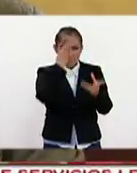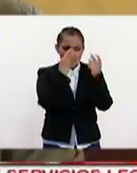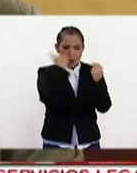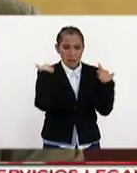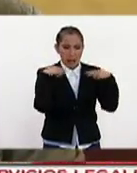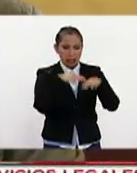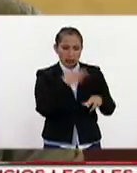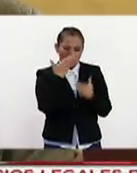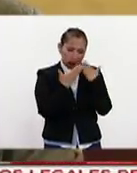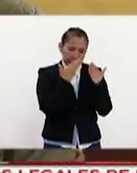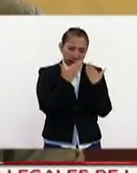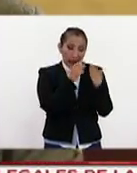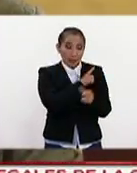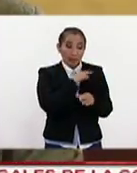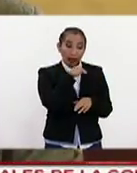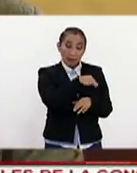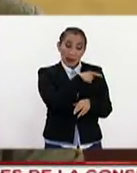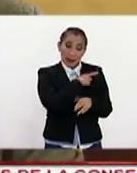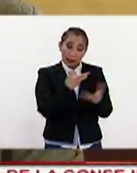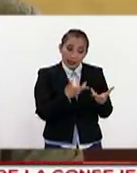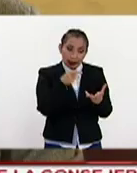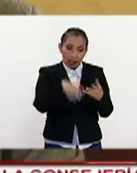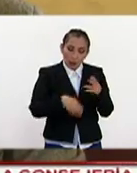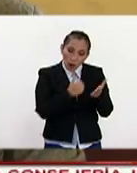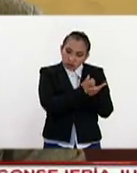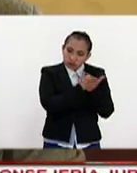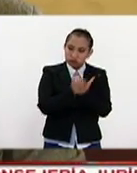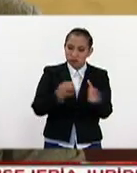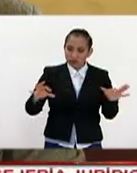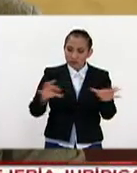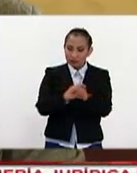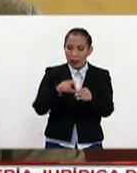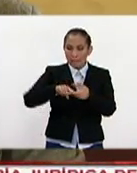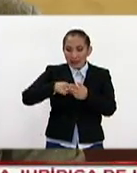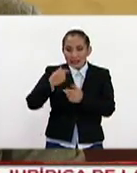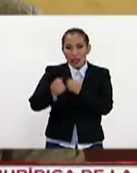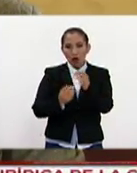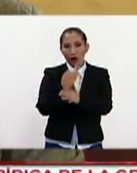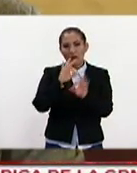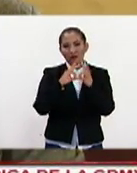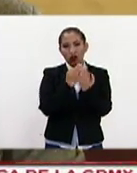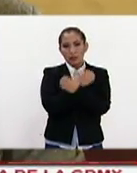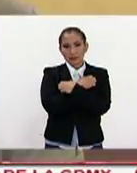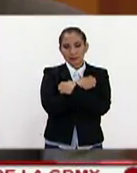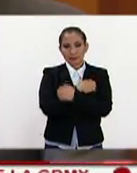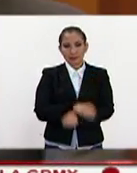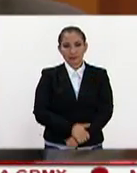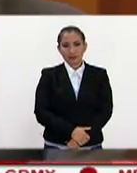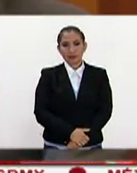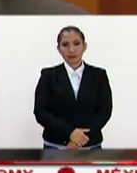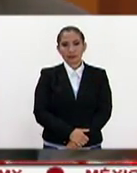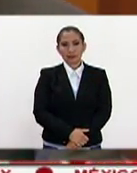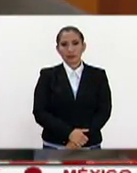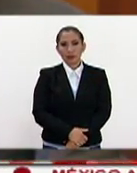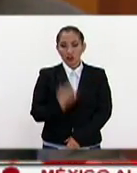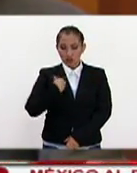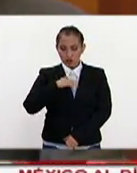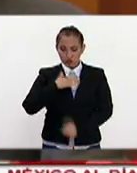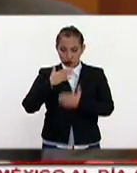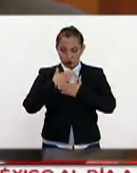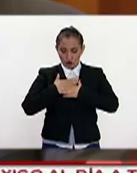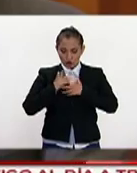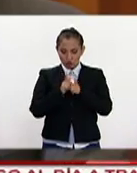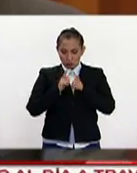los docentes que debe necesariamente acompañar a la entrada en vigor de este modelo. De nuestra